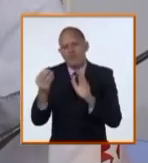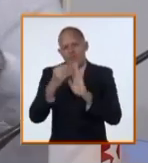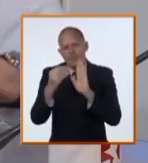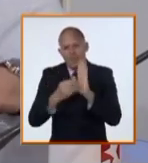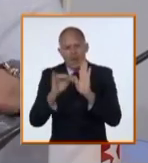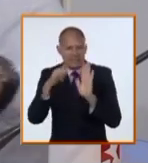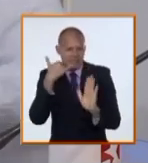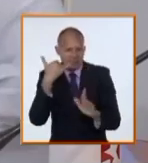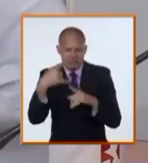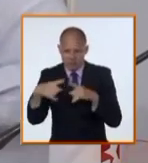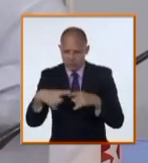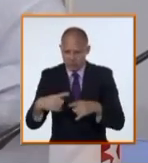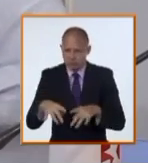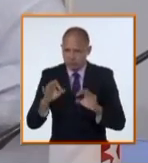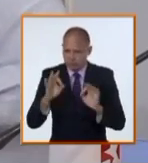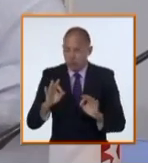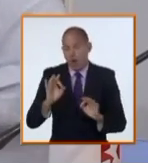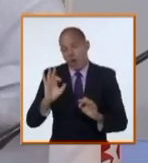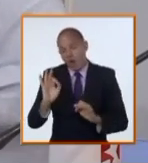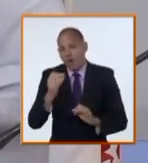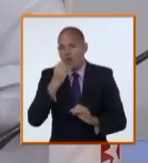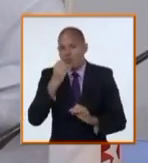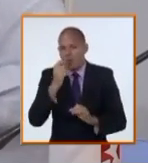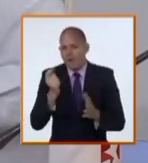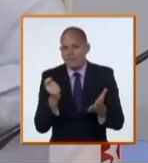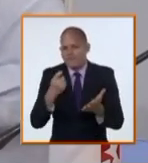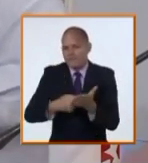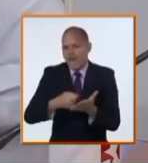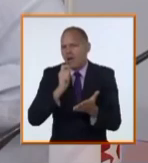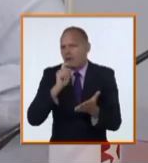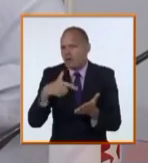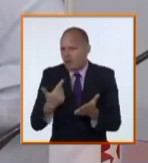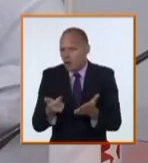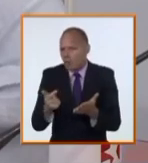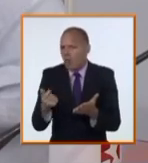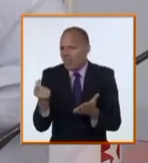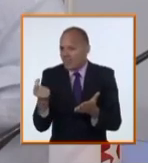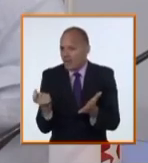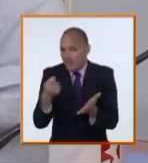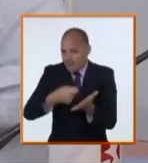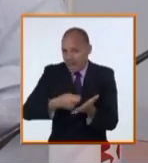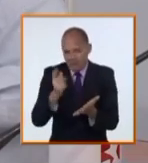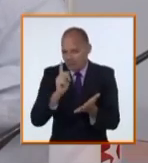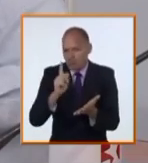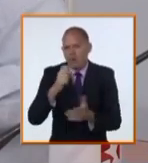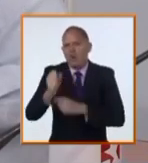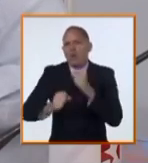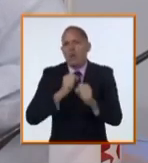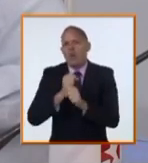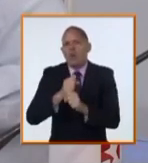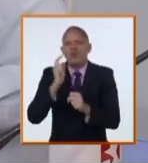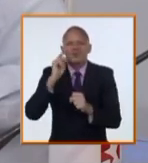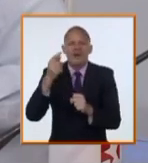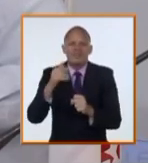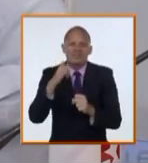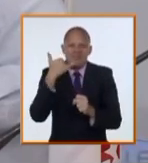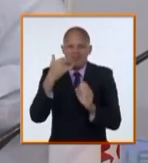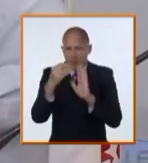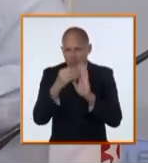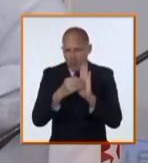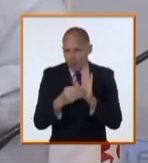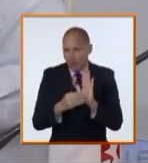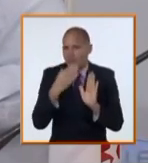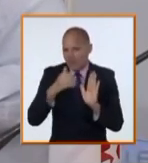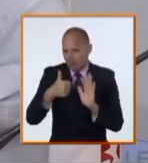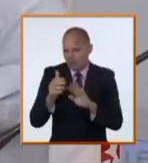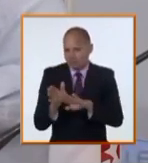es importante decir no que y ratificar acá en esta mesa redonda la importancia que reviste para